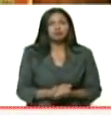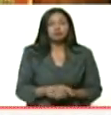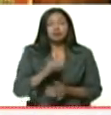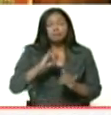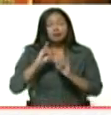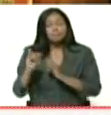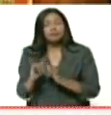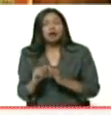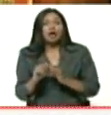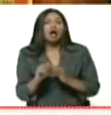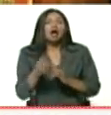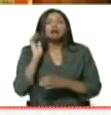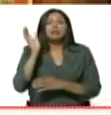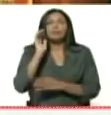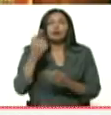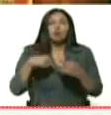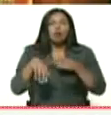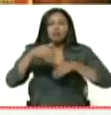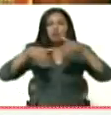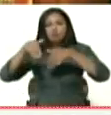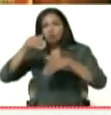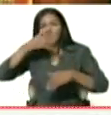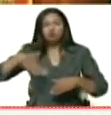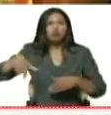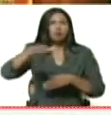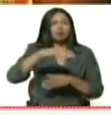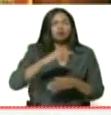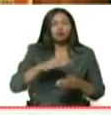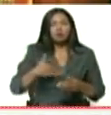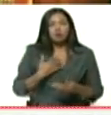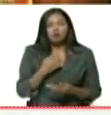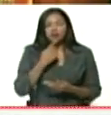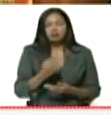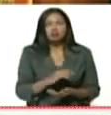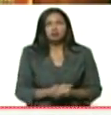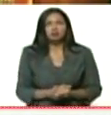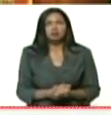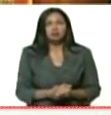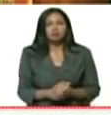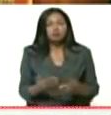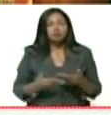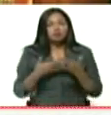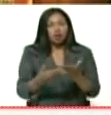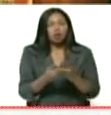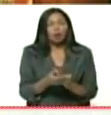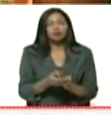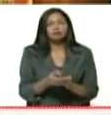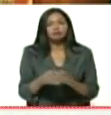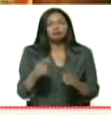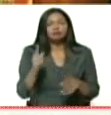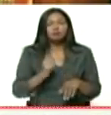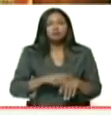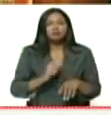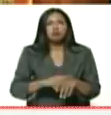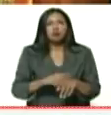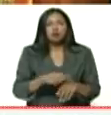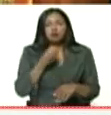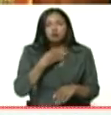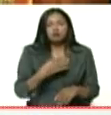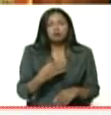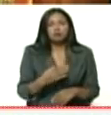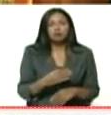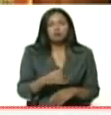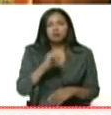va a nacer del voto popular. Así que les puedo decir que le hemos dedicado tiempo y hay buenas noticias